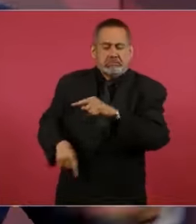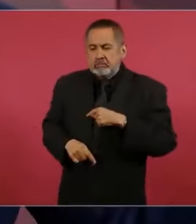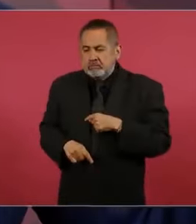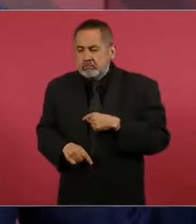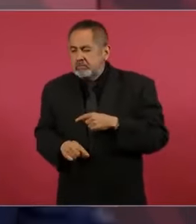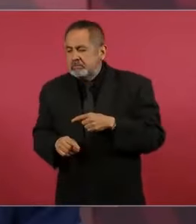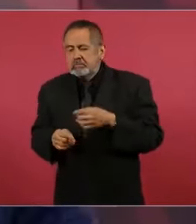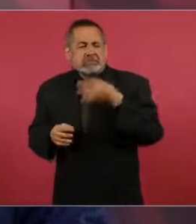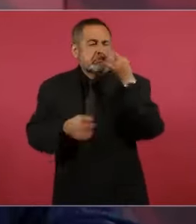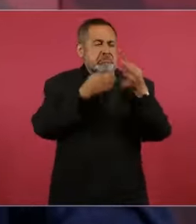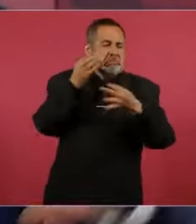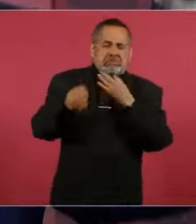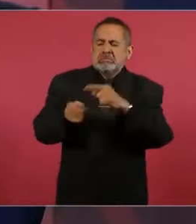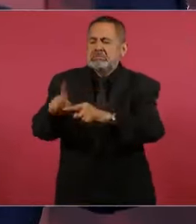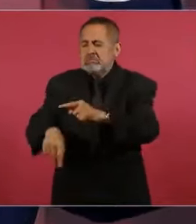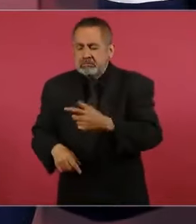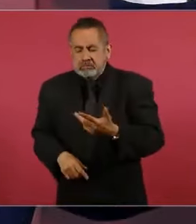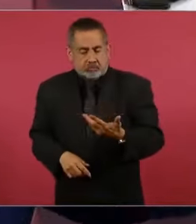acaban con